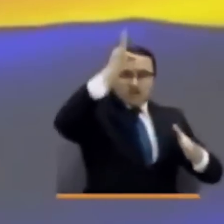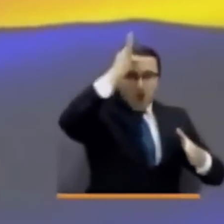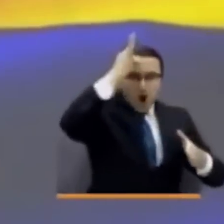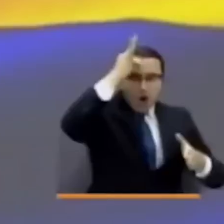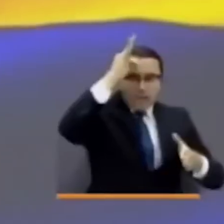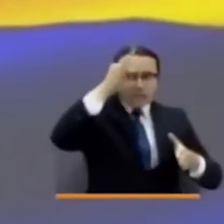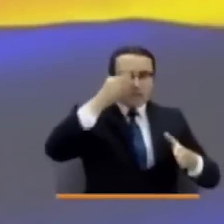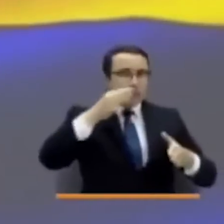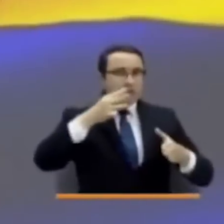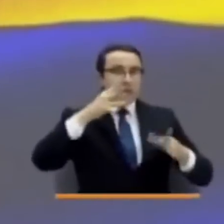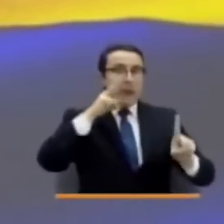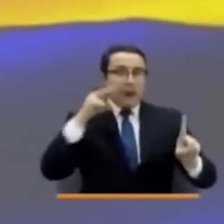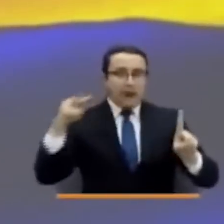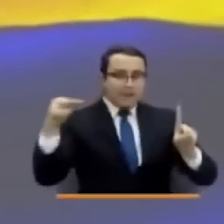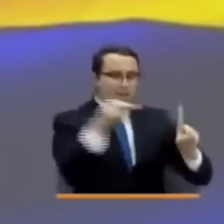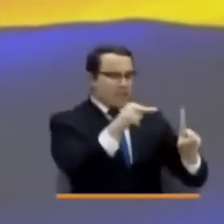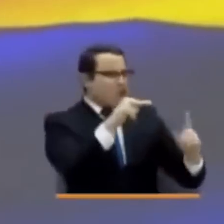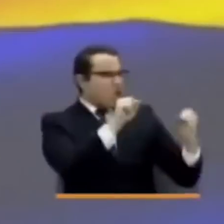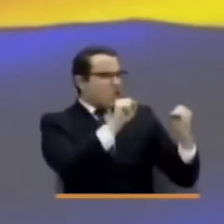vista como una guerra,